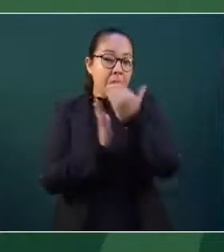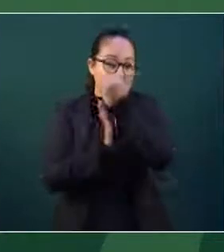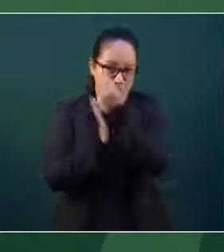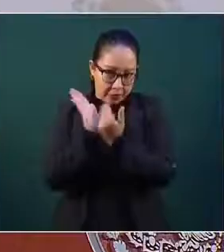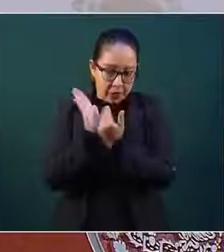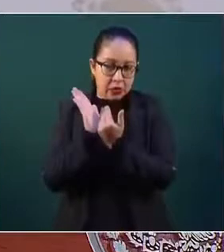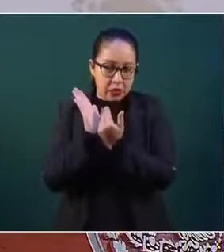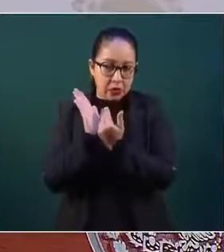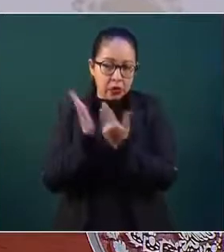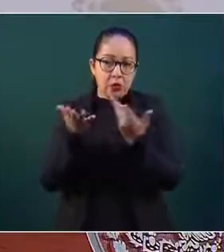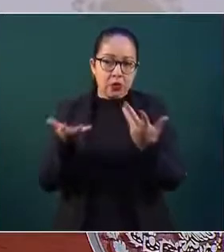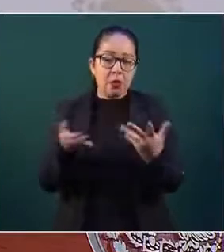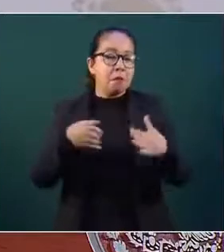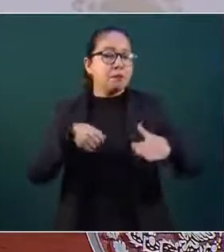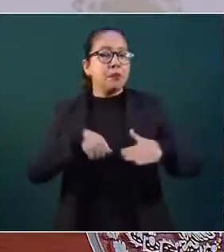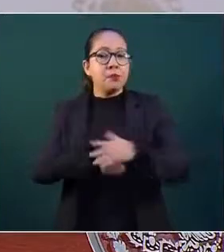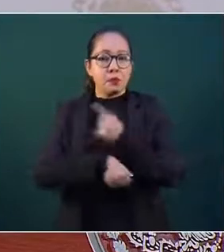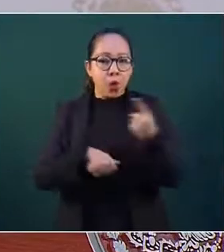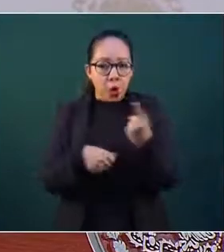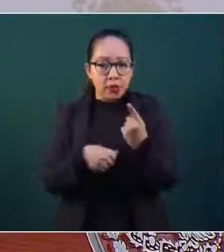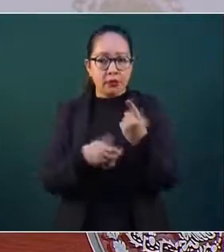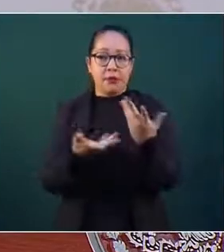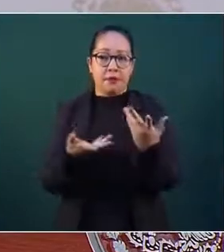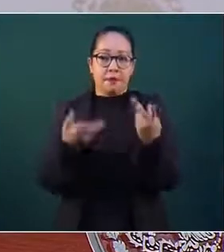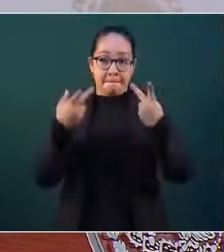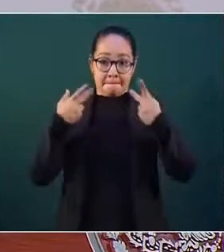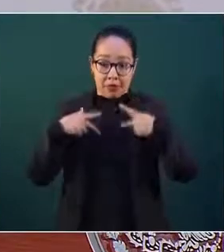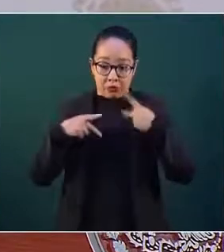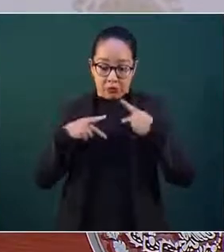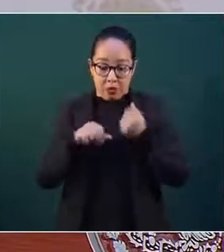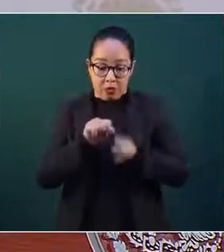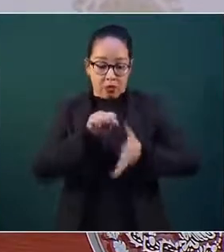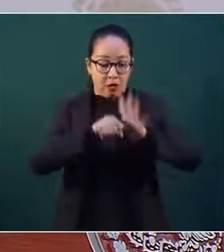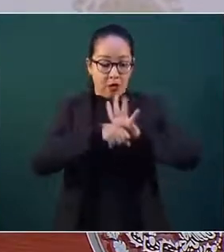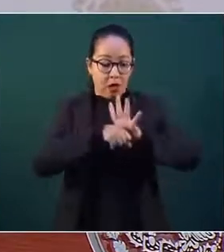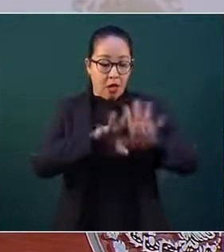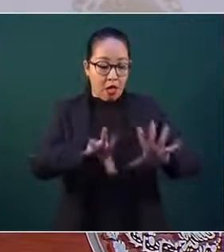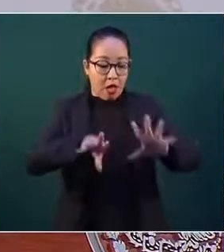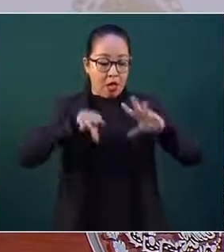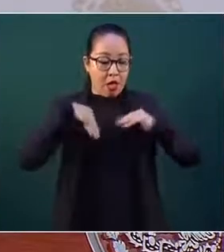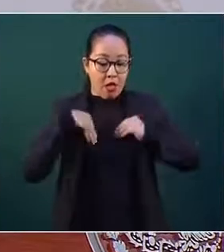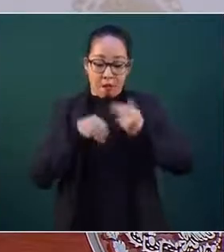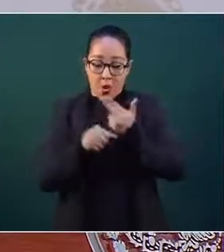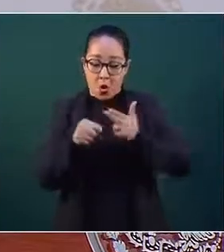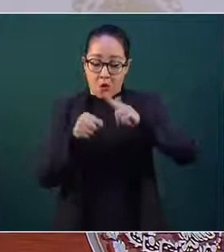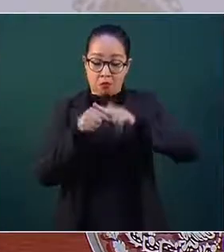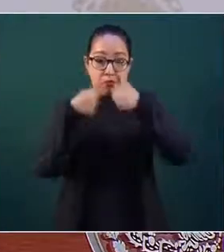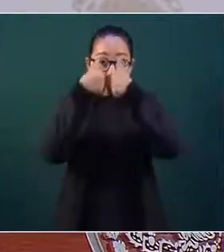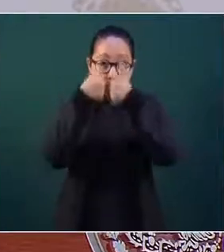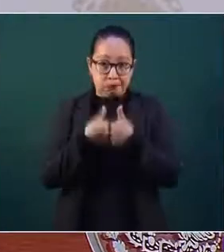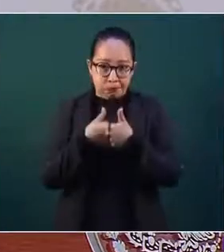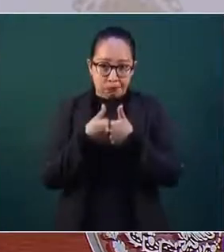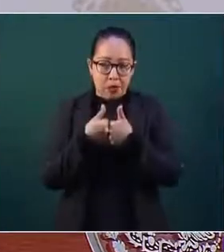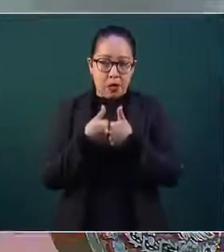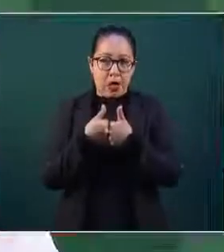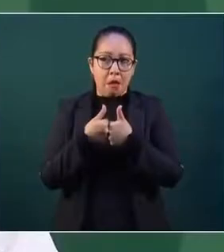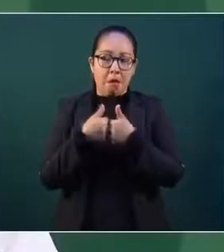porque tenemos menos hospitalizaciones y, lo más importante de